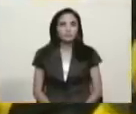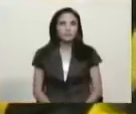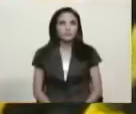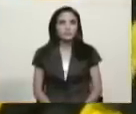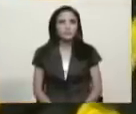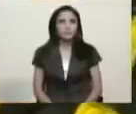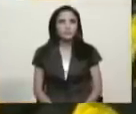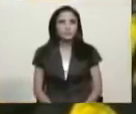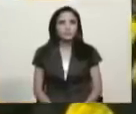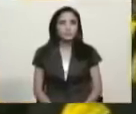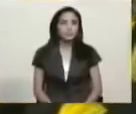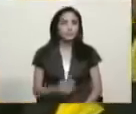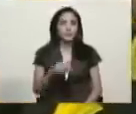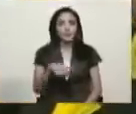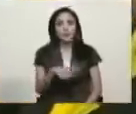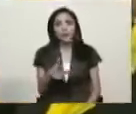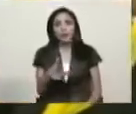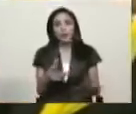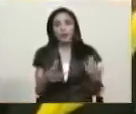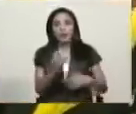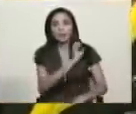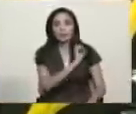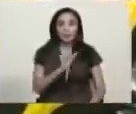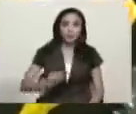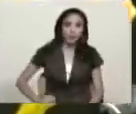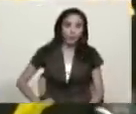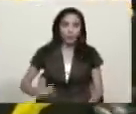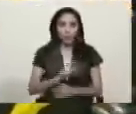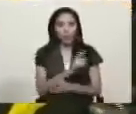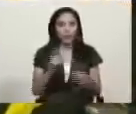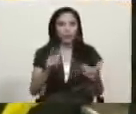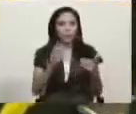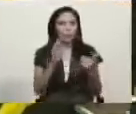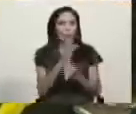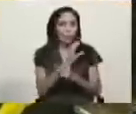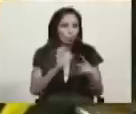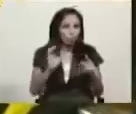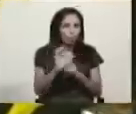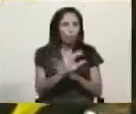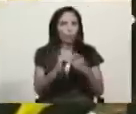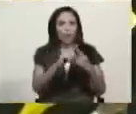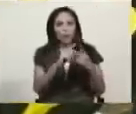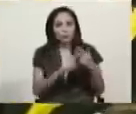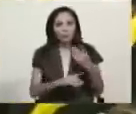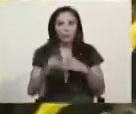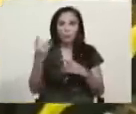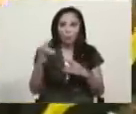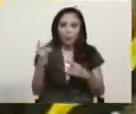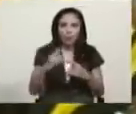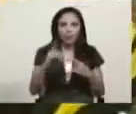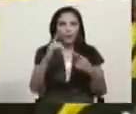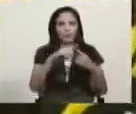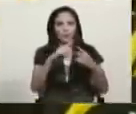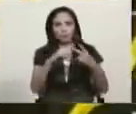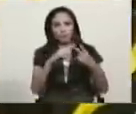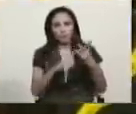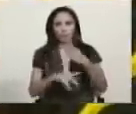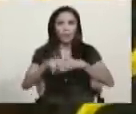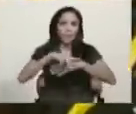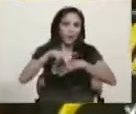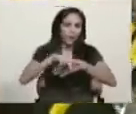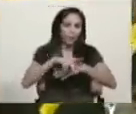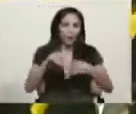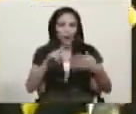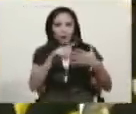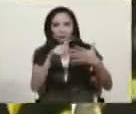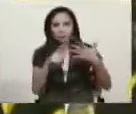La República de El Salvador, el Estado Plurinacional de Bolivia, Granada, Mali, Paraguay, Antigua